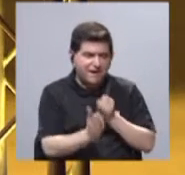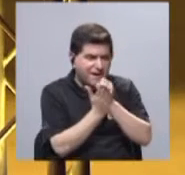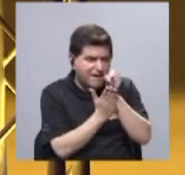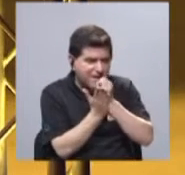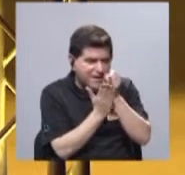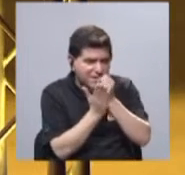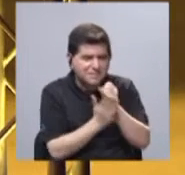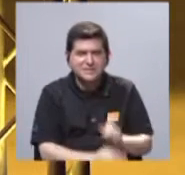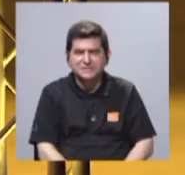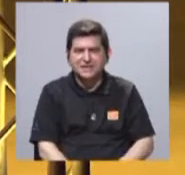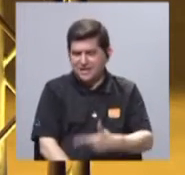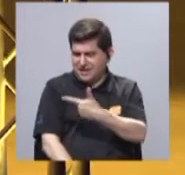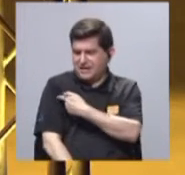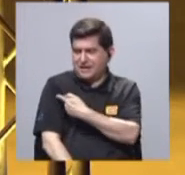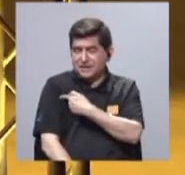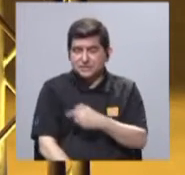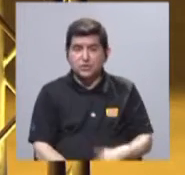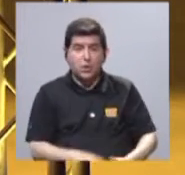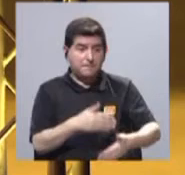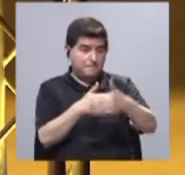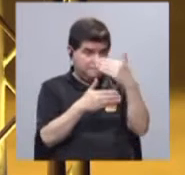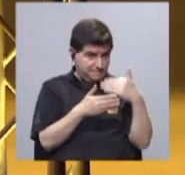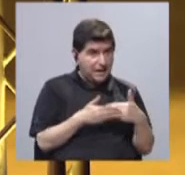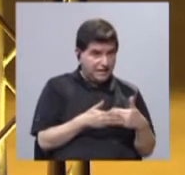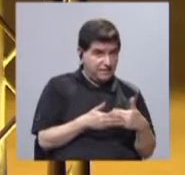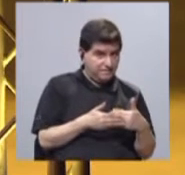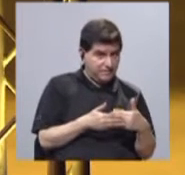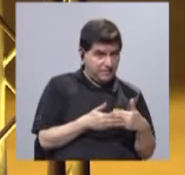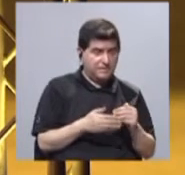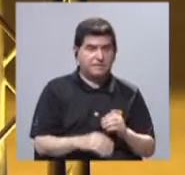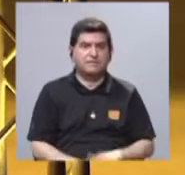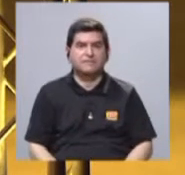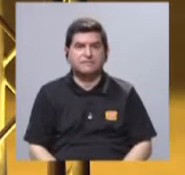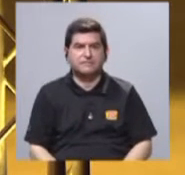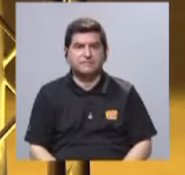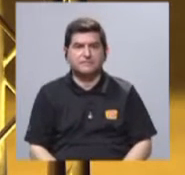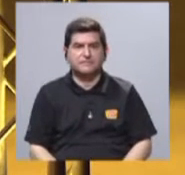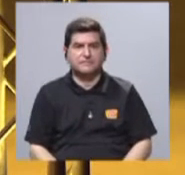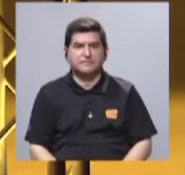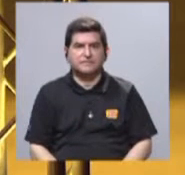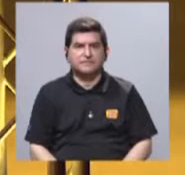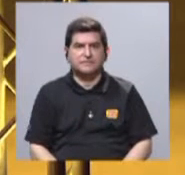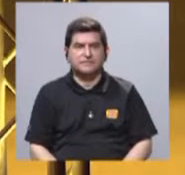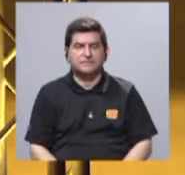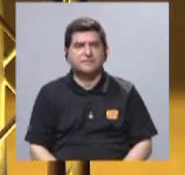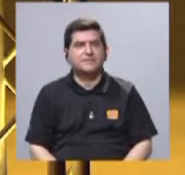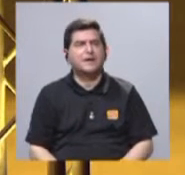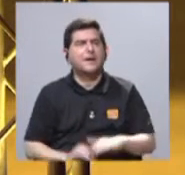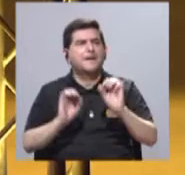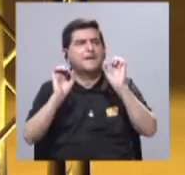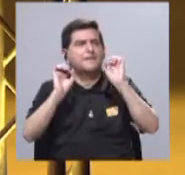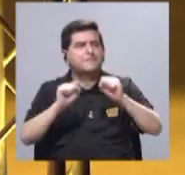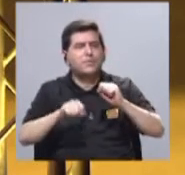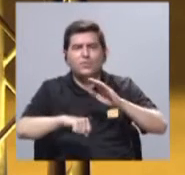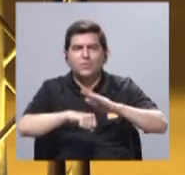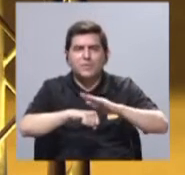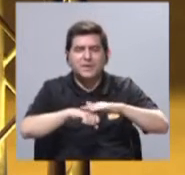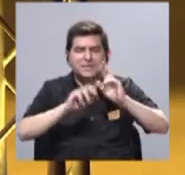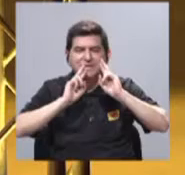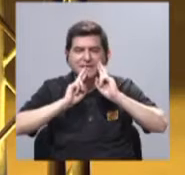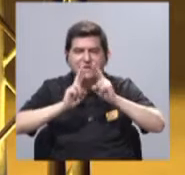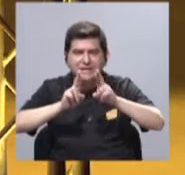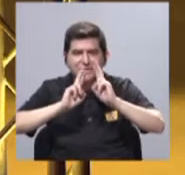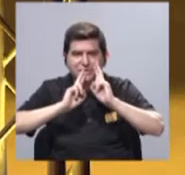harris planteó un poco el tema de cómo la investigación en vacunas la